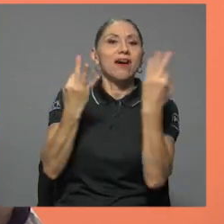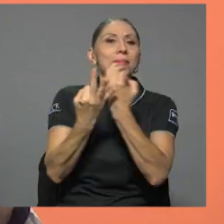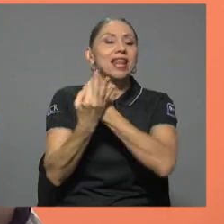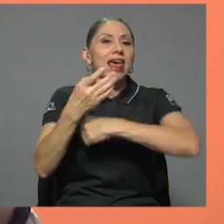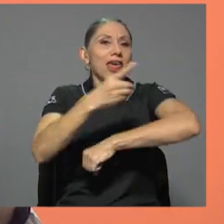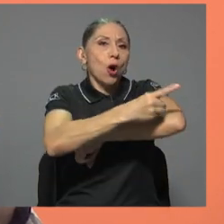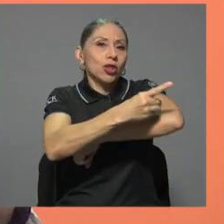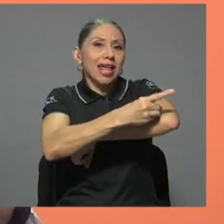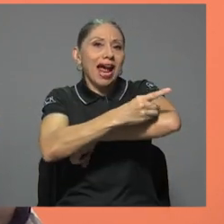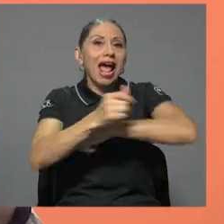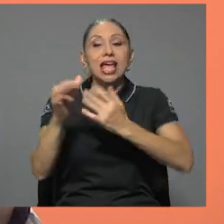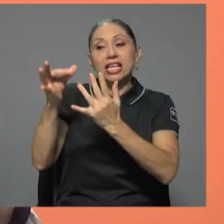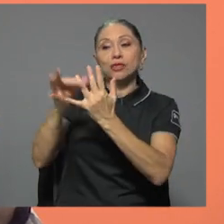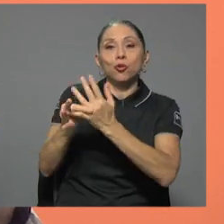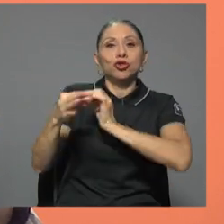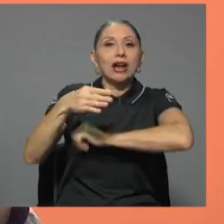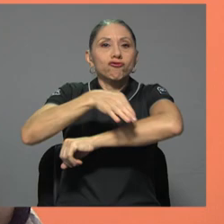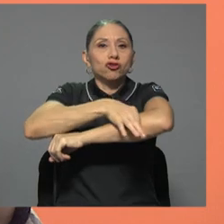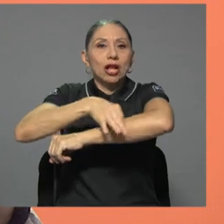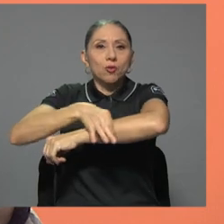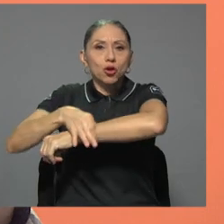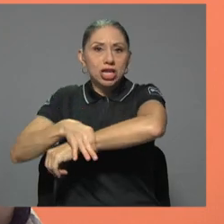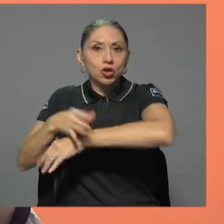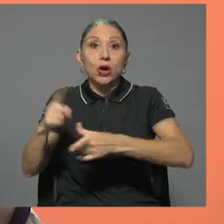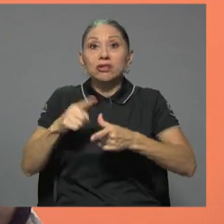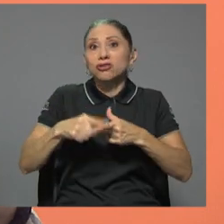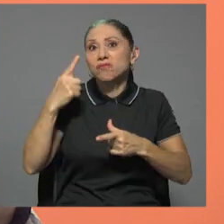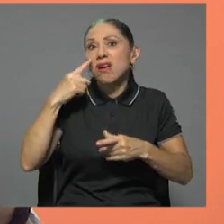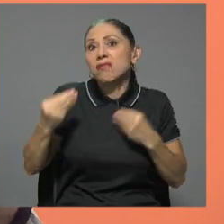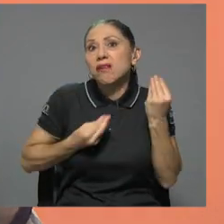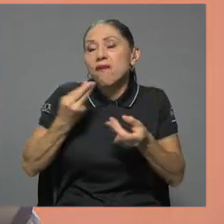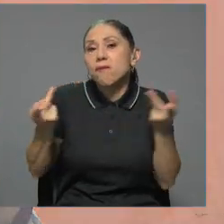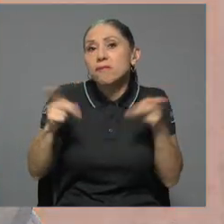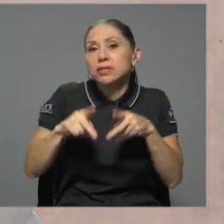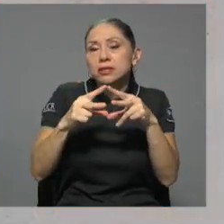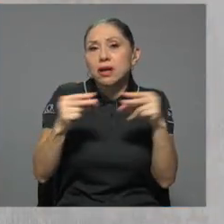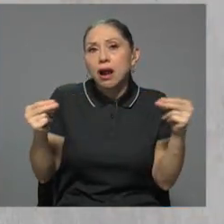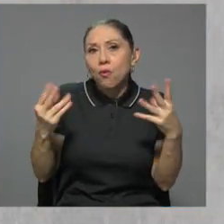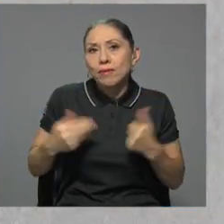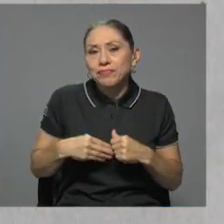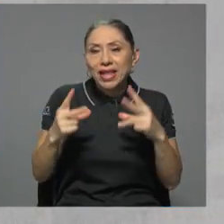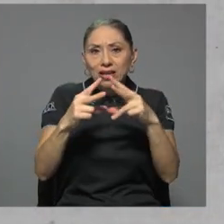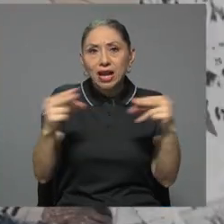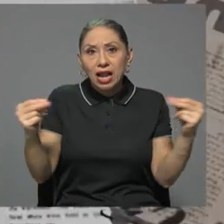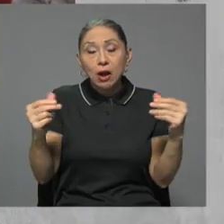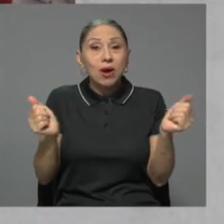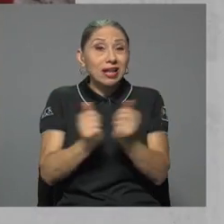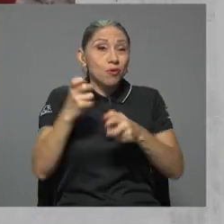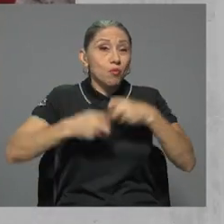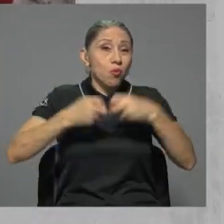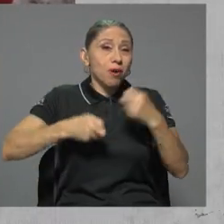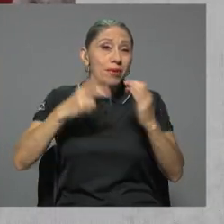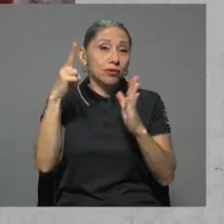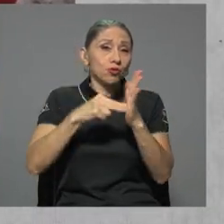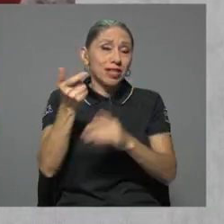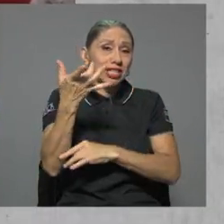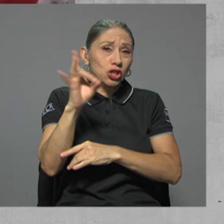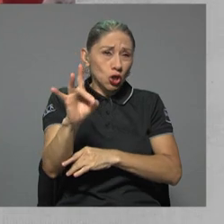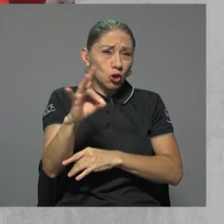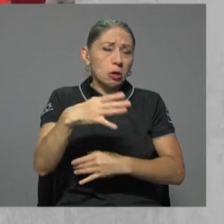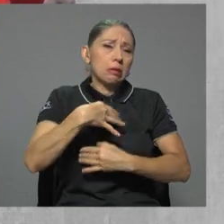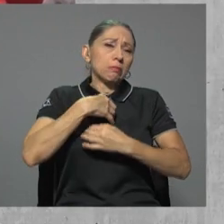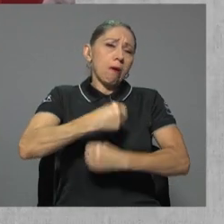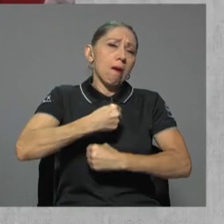entonces hay una preocupación de lo que vendrá a partir de ahora en nicaragua una nicaragua na que pues a raíz de la crisis del 2018 de las protestas de